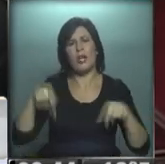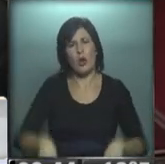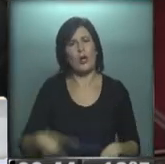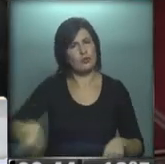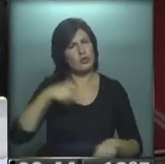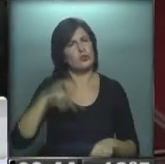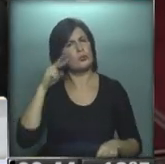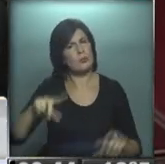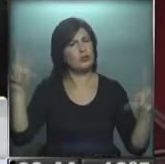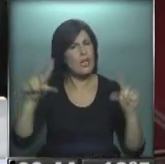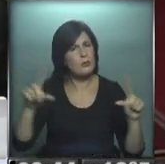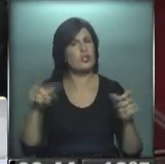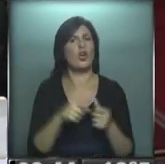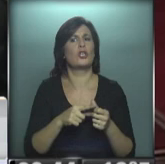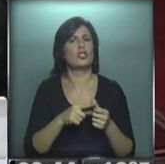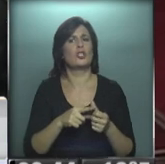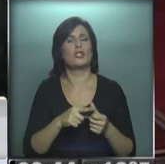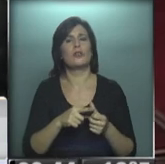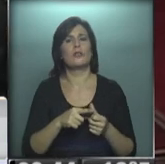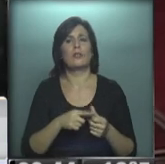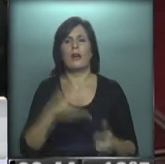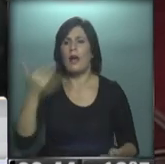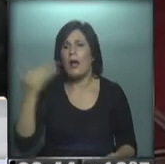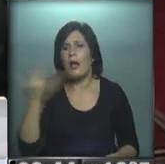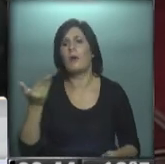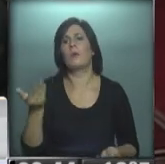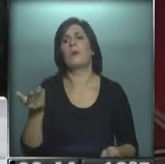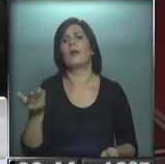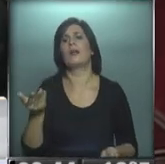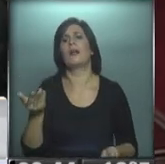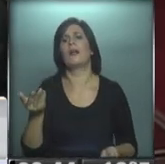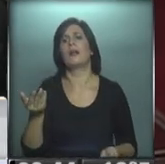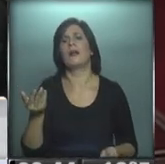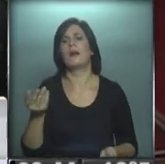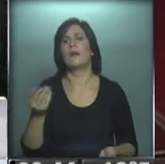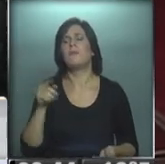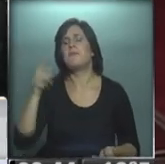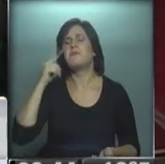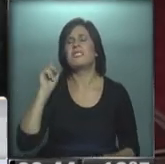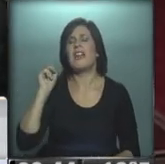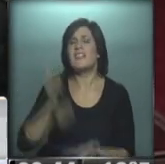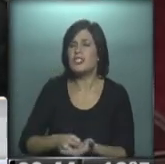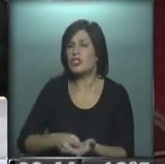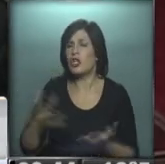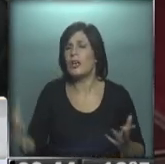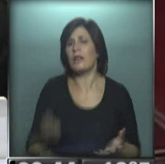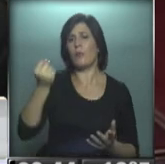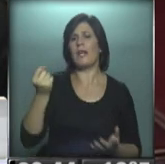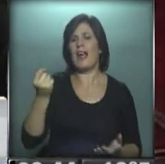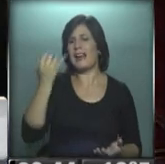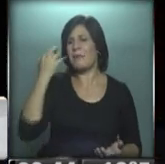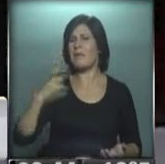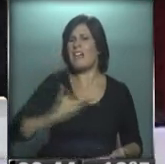visto en la televisión, esa epopeya pueda ser titulada la recuperación de la